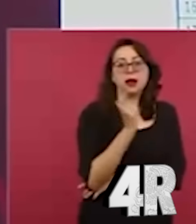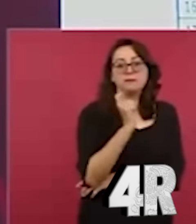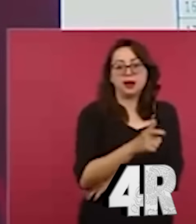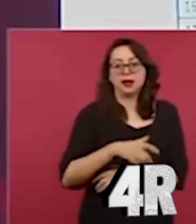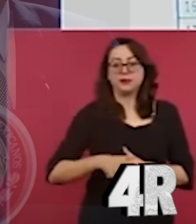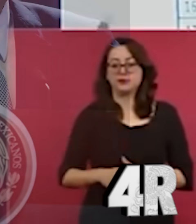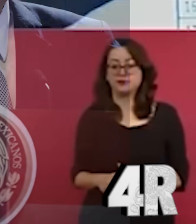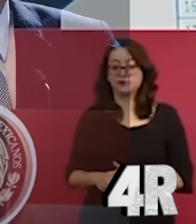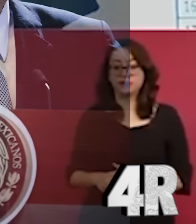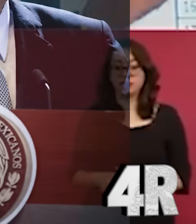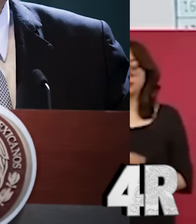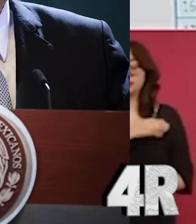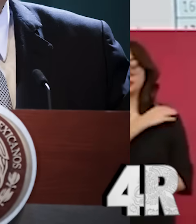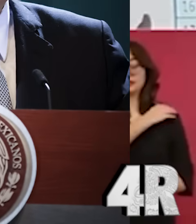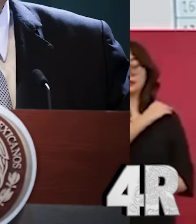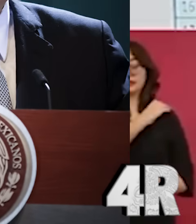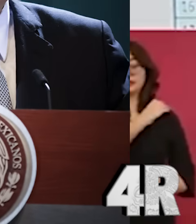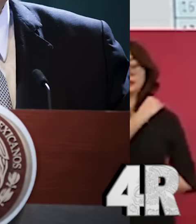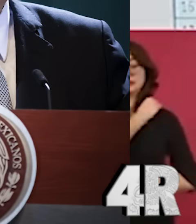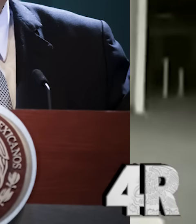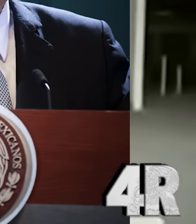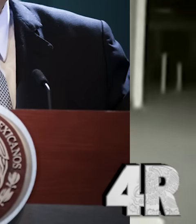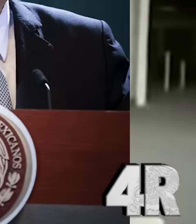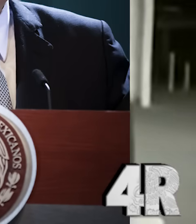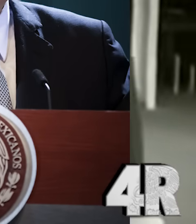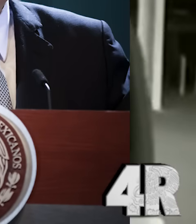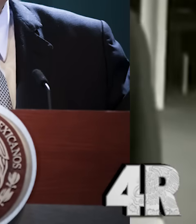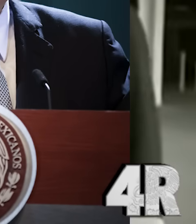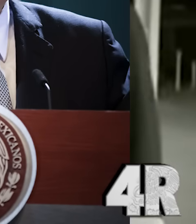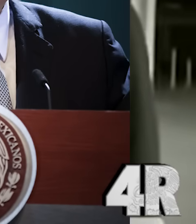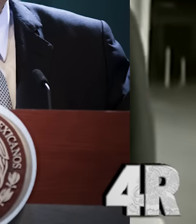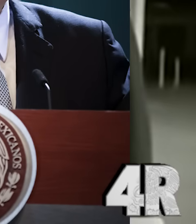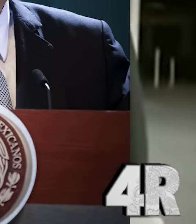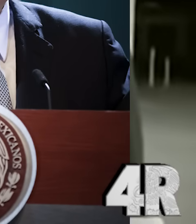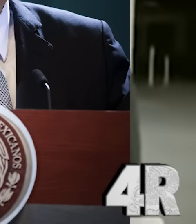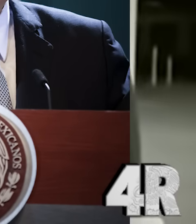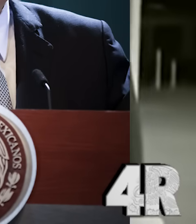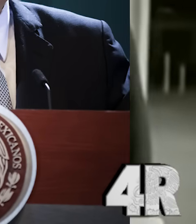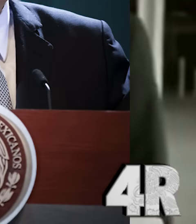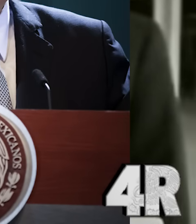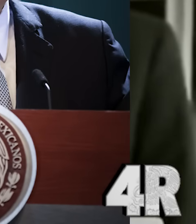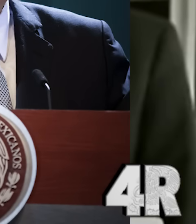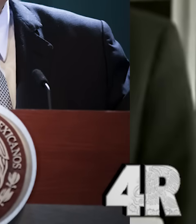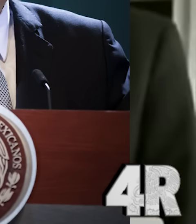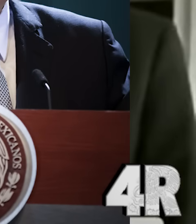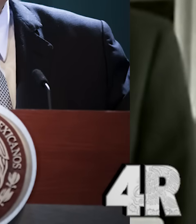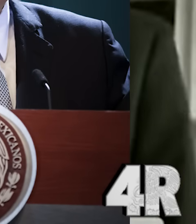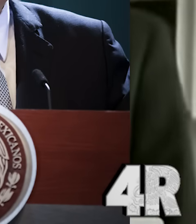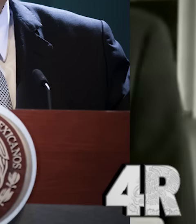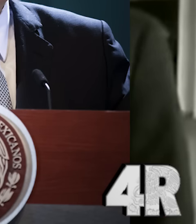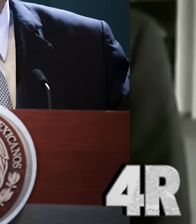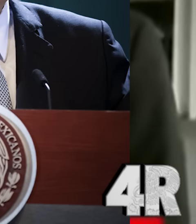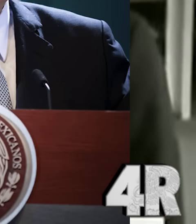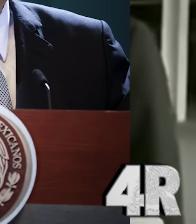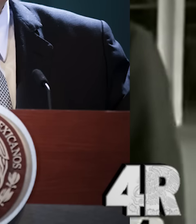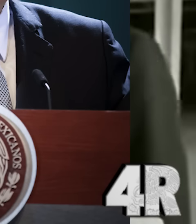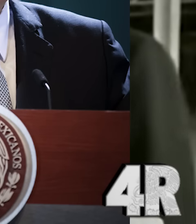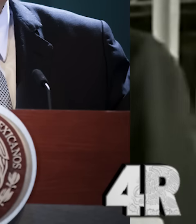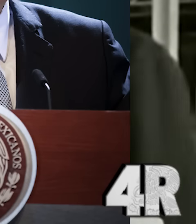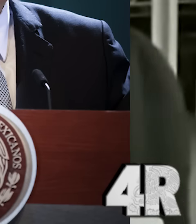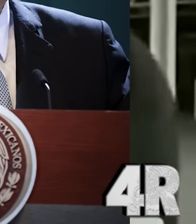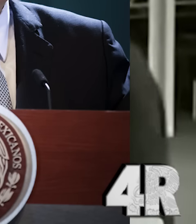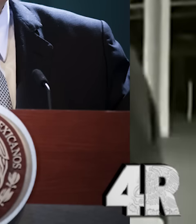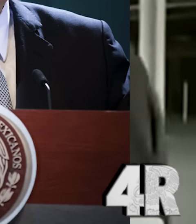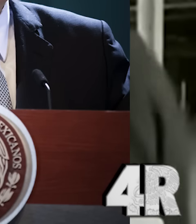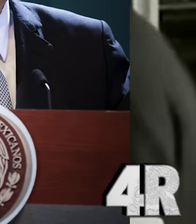a la larga. Lo mismo que hizo el presidente Andrés Manuel al comprar la mayoría electricidad de las plantas de energía eléctrica propiedad